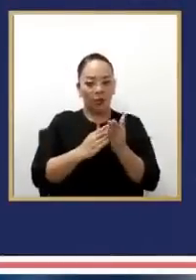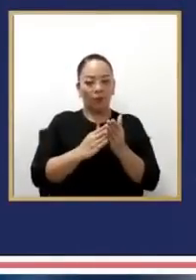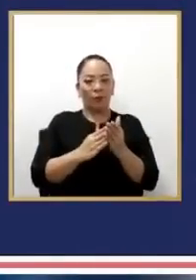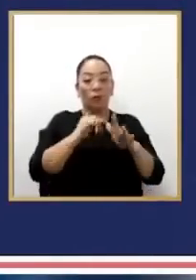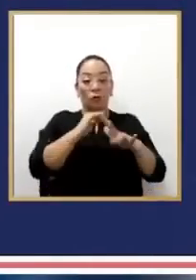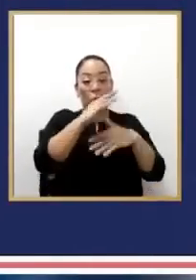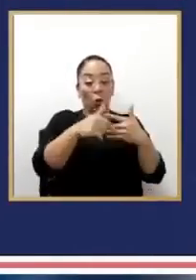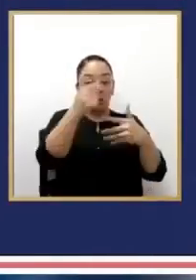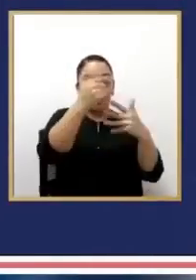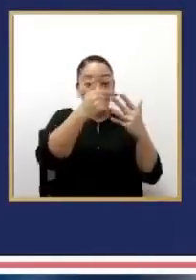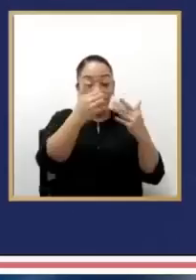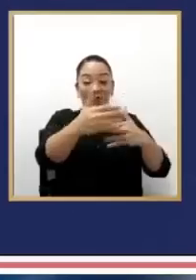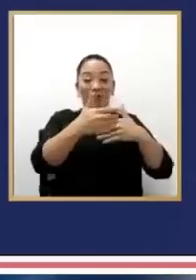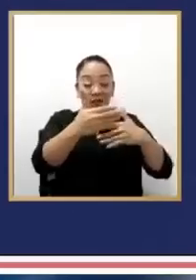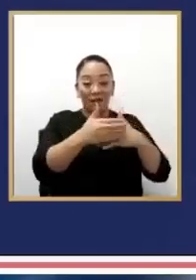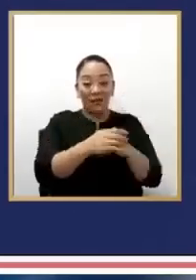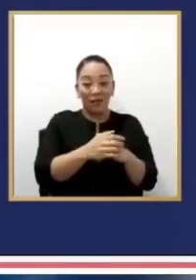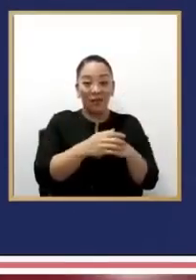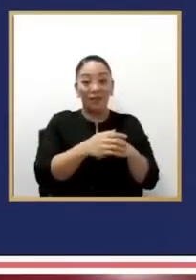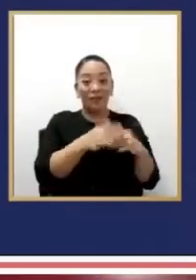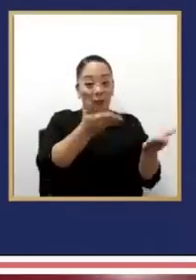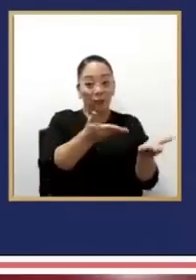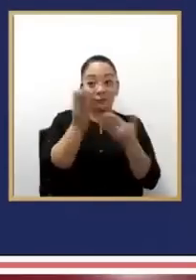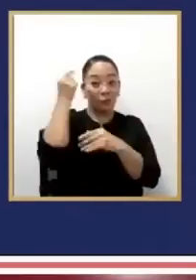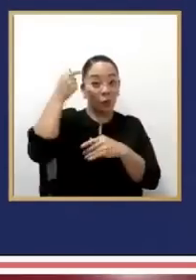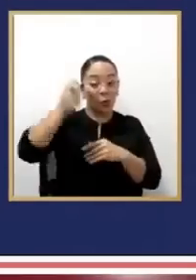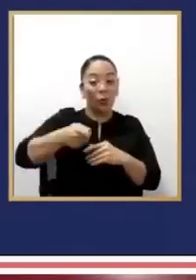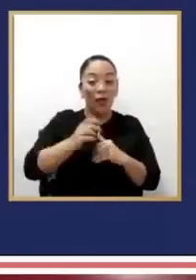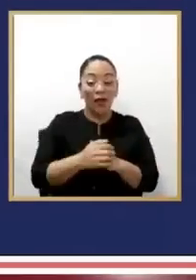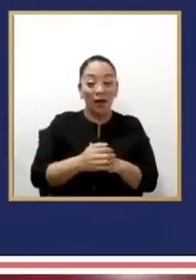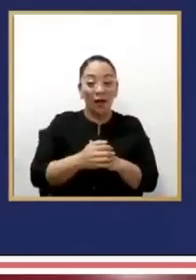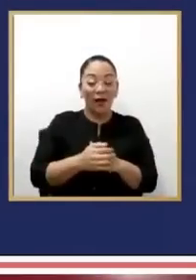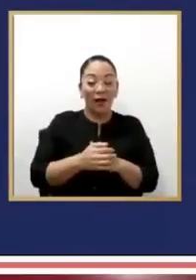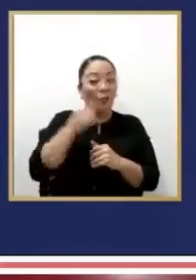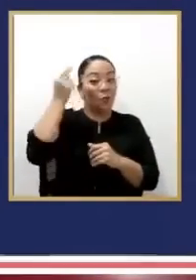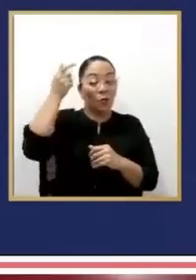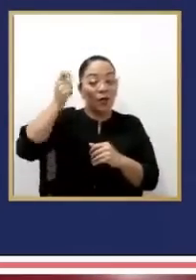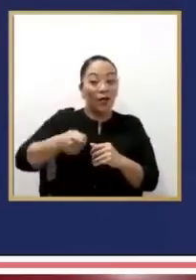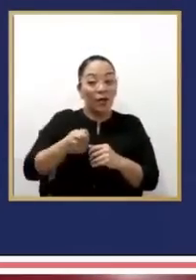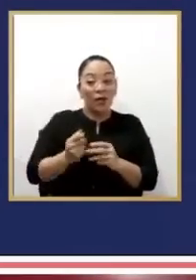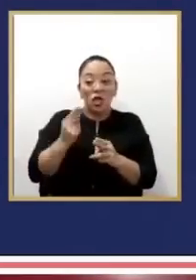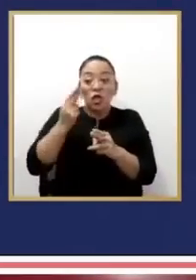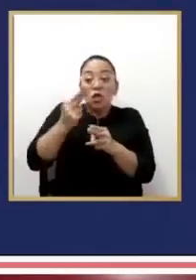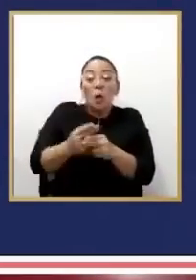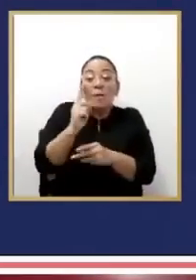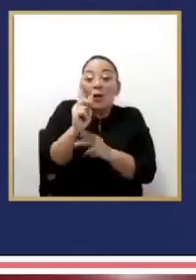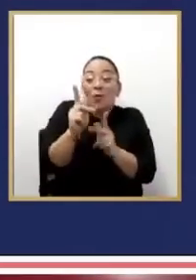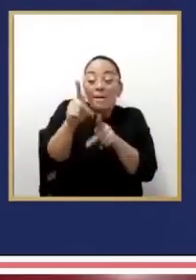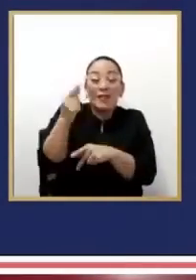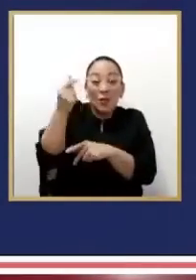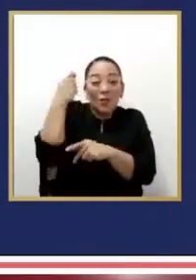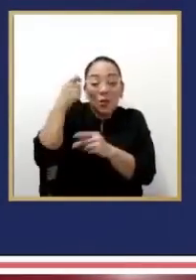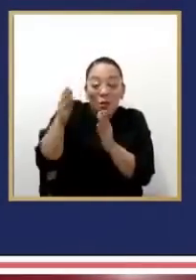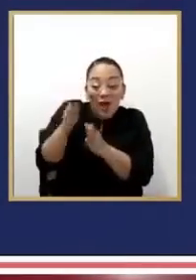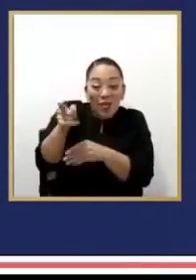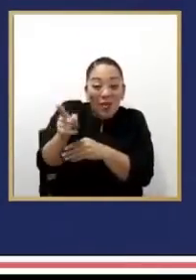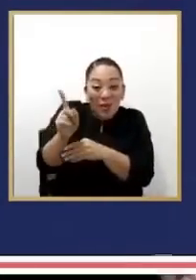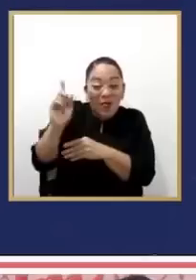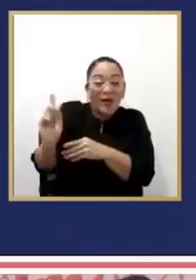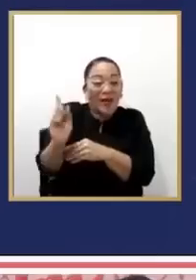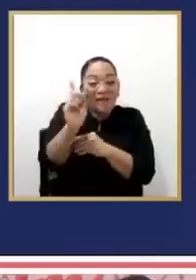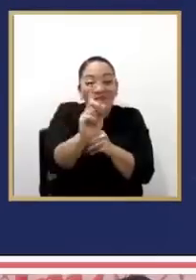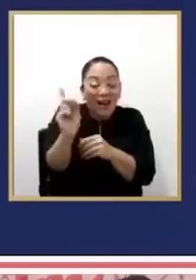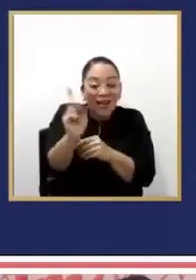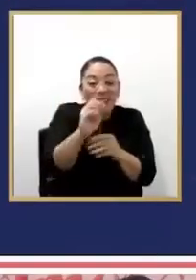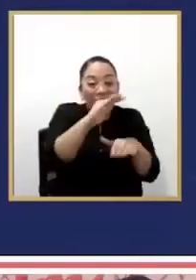estos expedientes se le ha trasladado a la Procuraduría. Y la Procuraduría nombra un procurador para que se apersonen todas